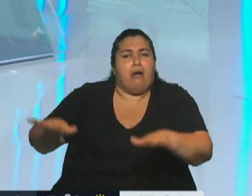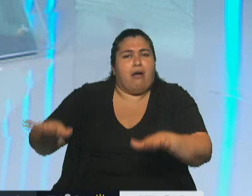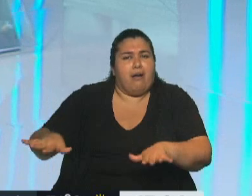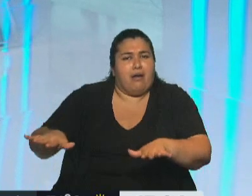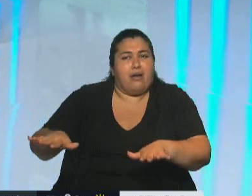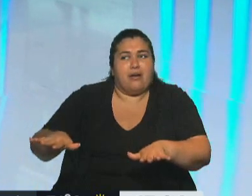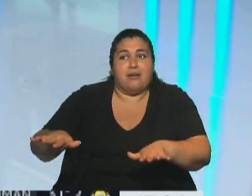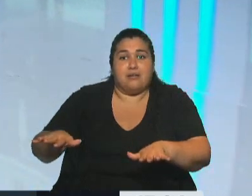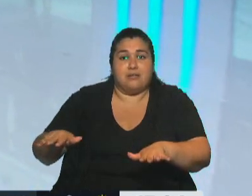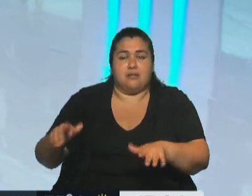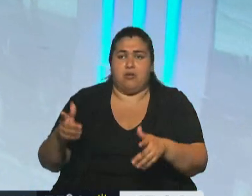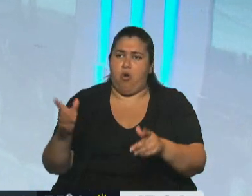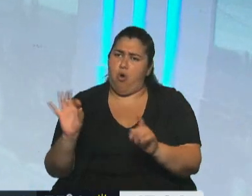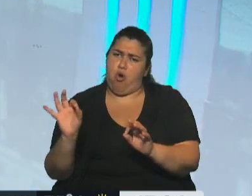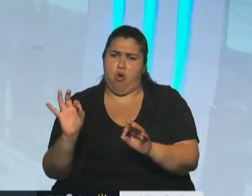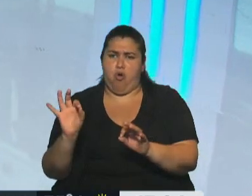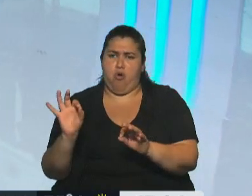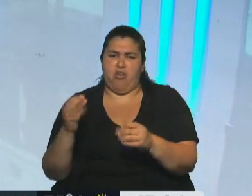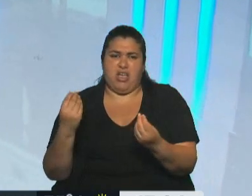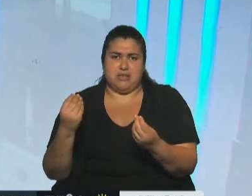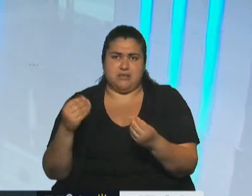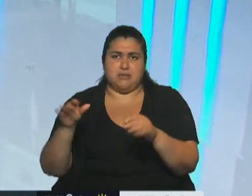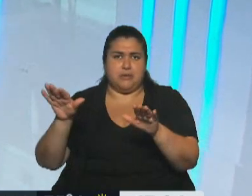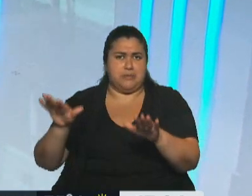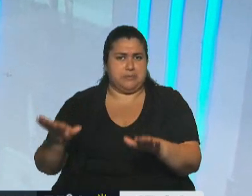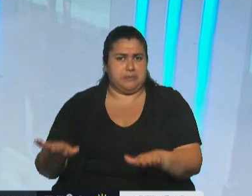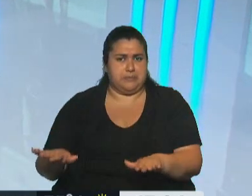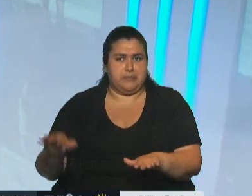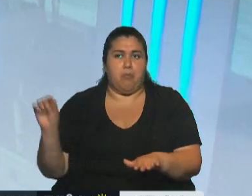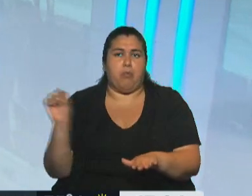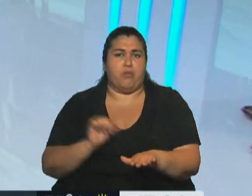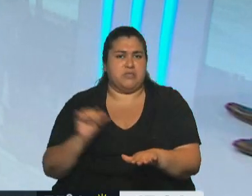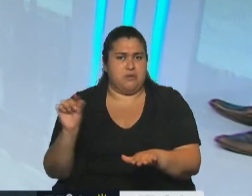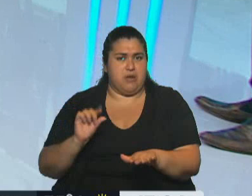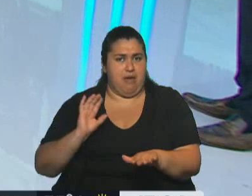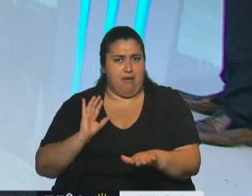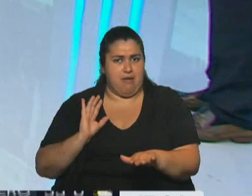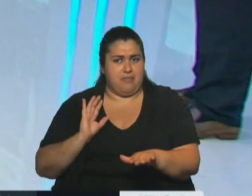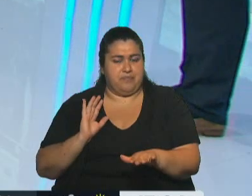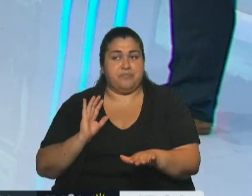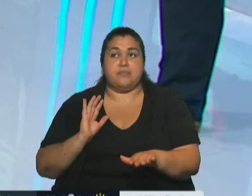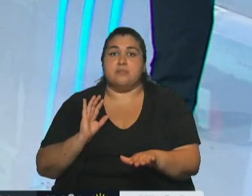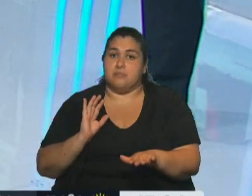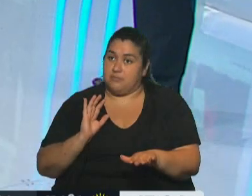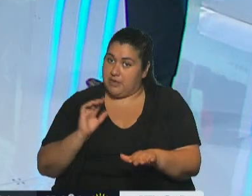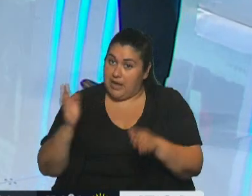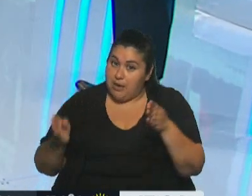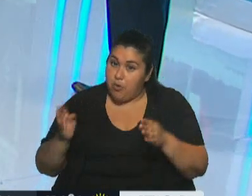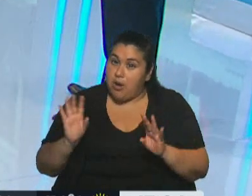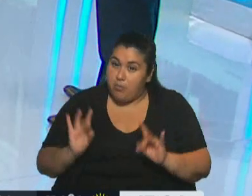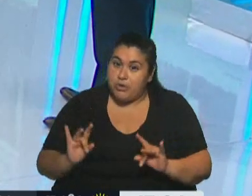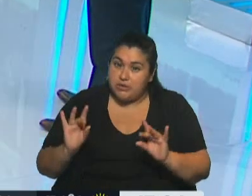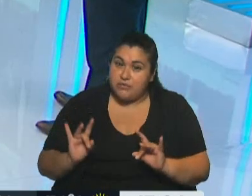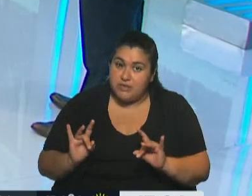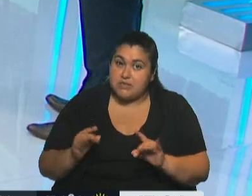en El Salvador, o mantener cierta calma, precaria calma, en un escenario muy complejo donde todavía hay gente que